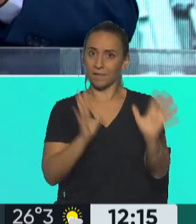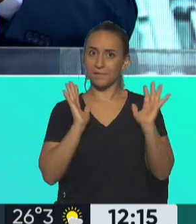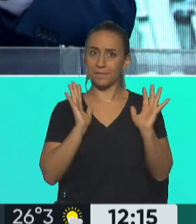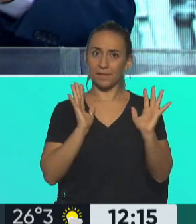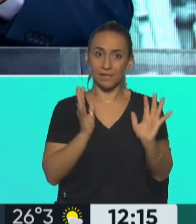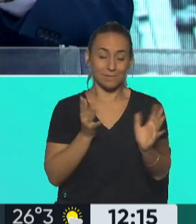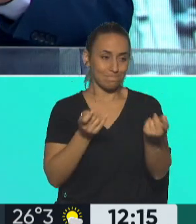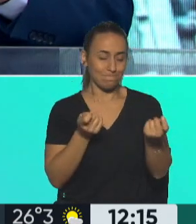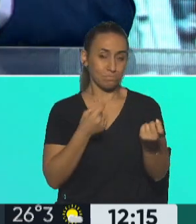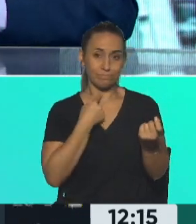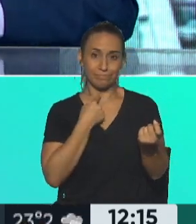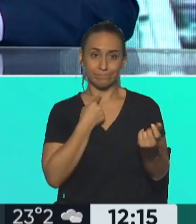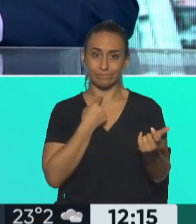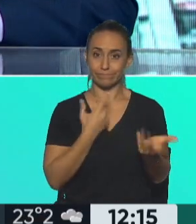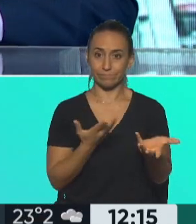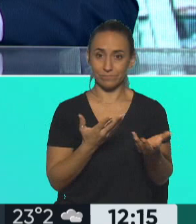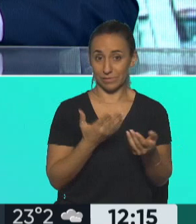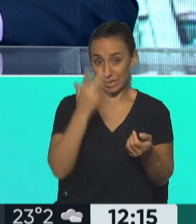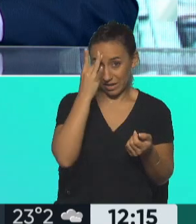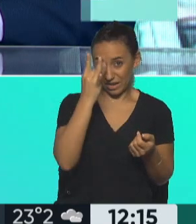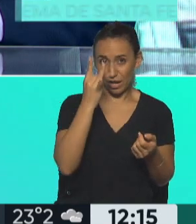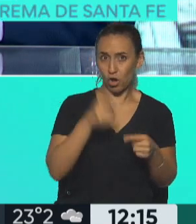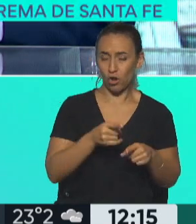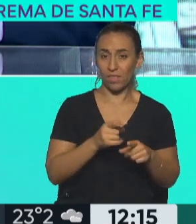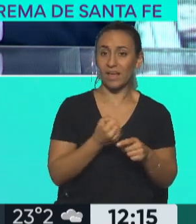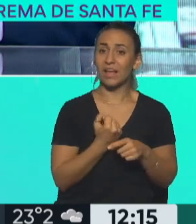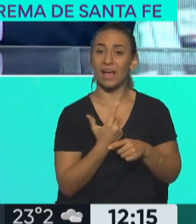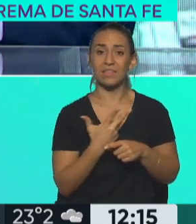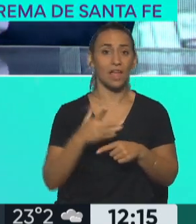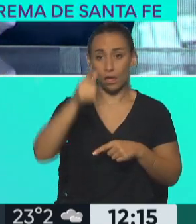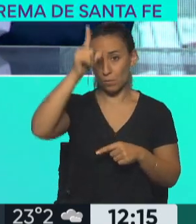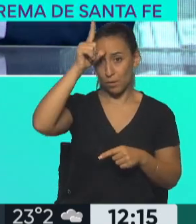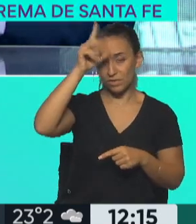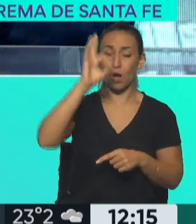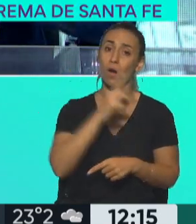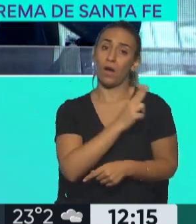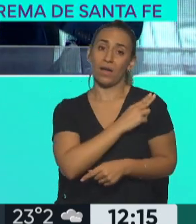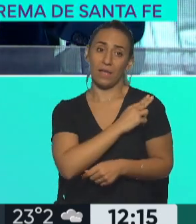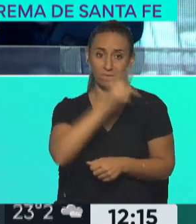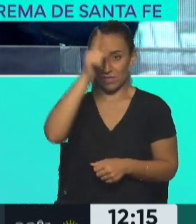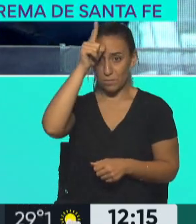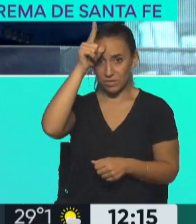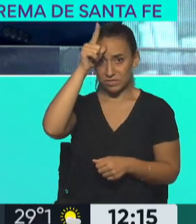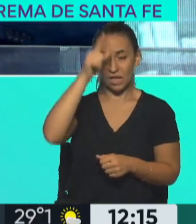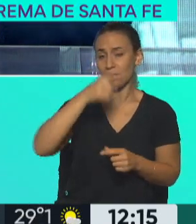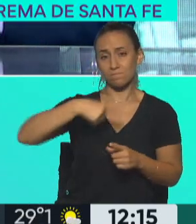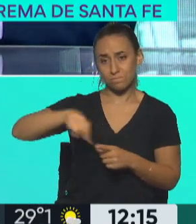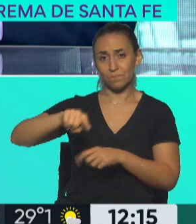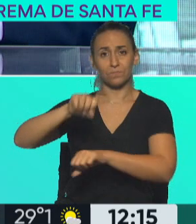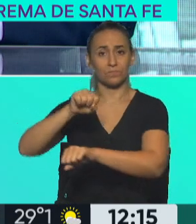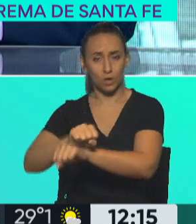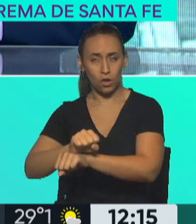Nosotros tenemos, le diría, prácticamente un récord en cantidad de agentes policiales o jefes policiales sometidos a proceso y